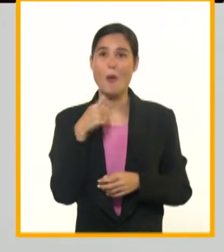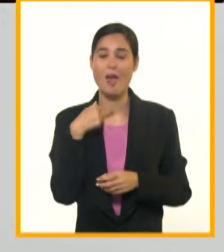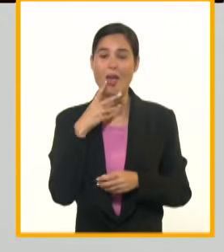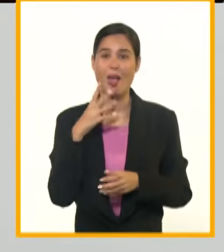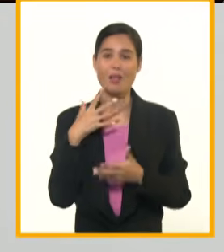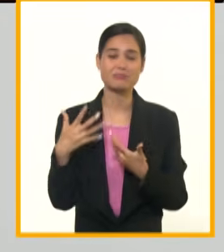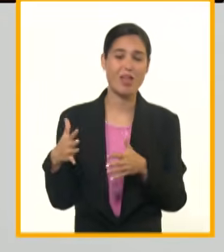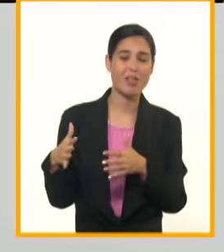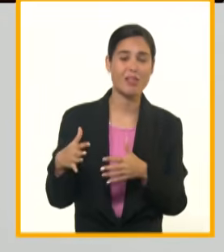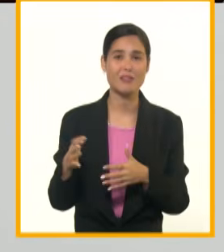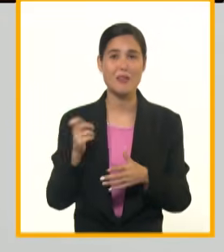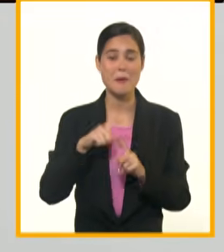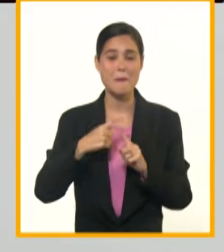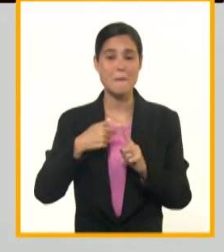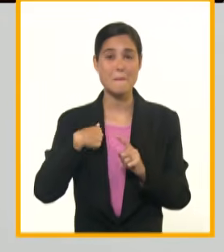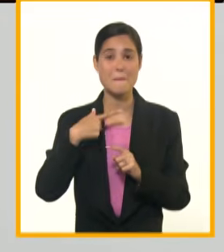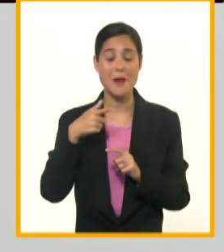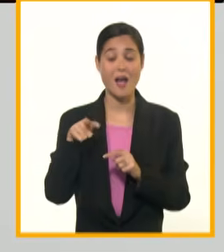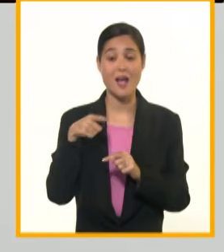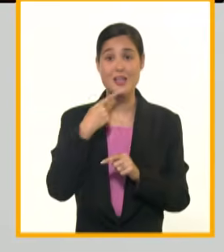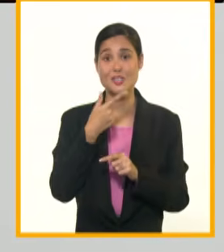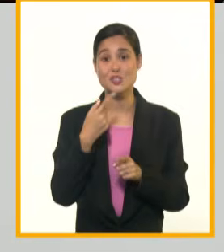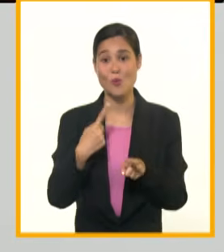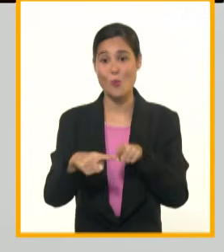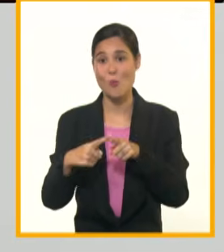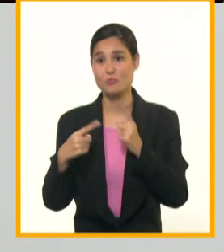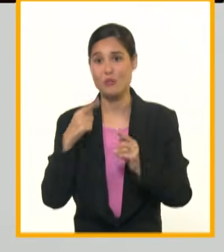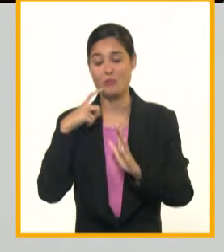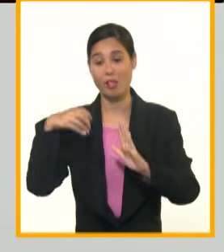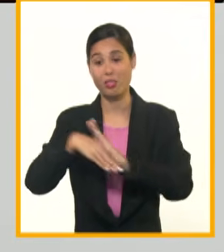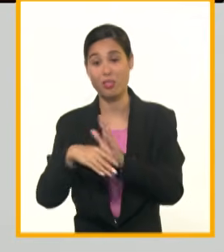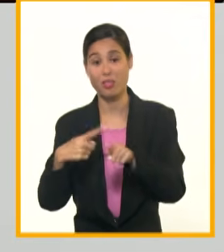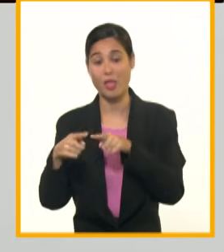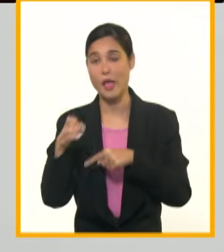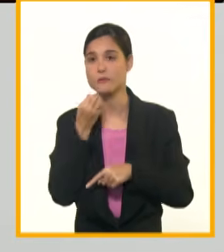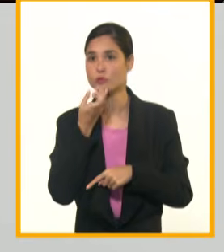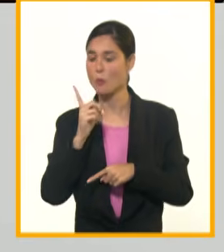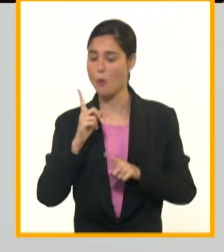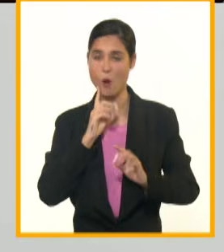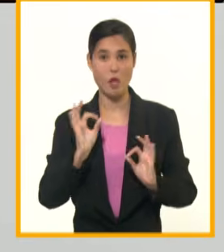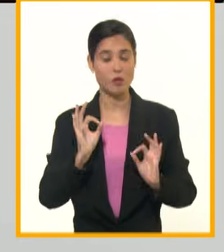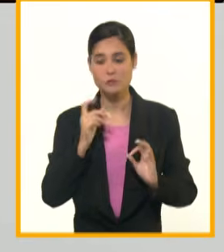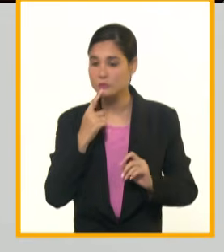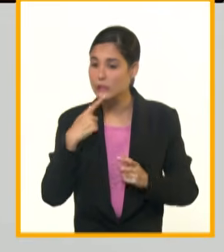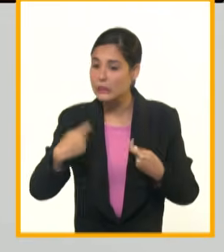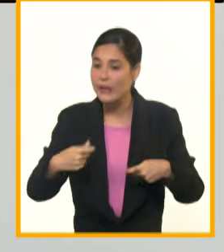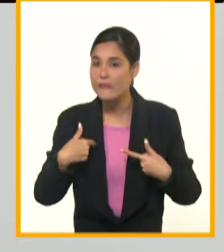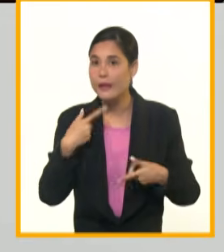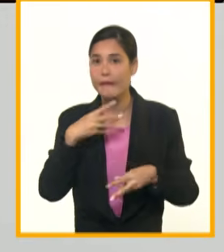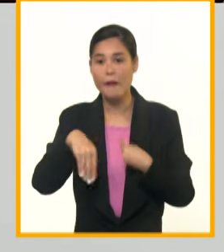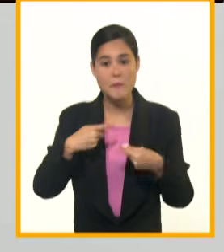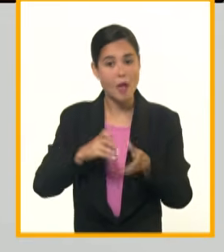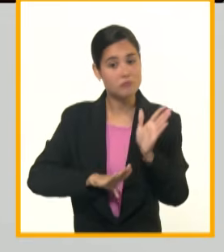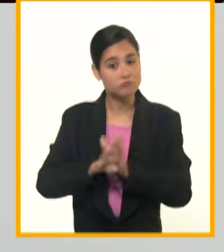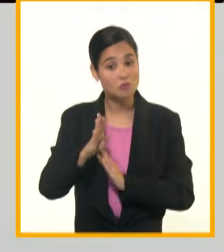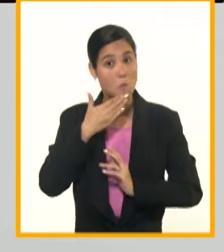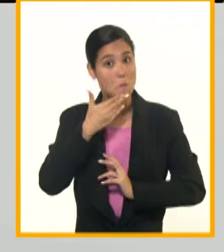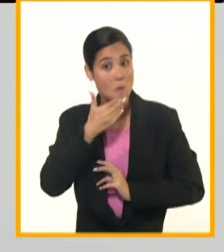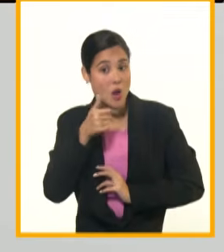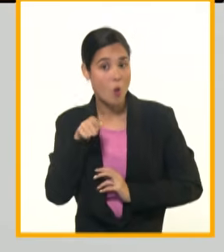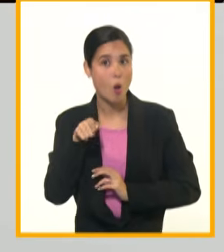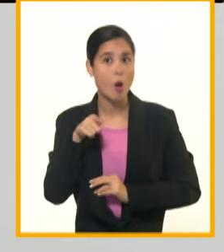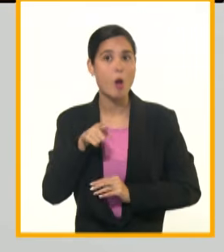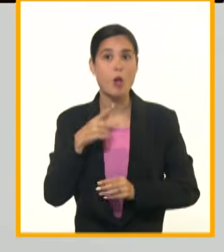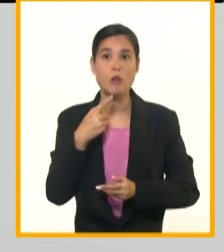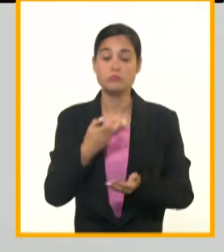y poder disponer de los recursos financieros con que se necesitan en los territorios para lograr cubrir estos gastos, que son insuficientes aún.